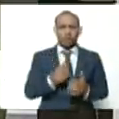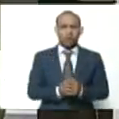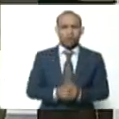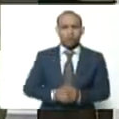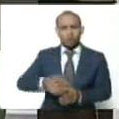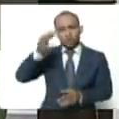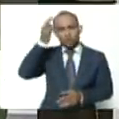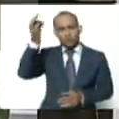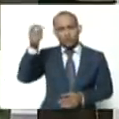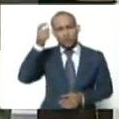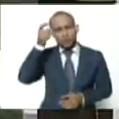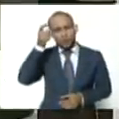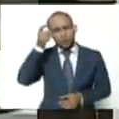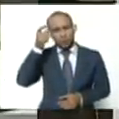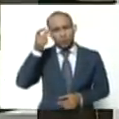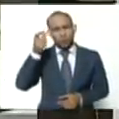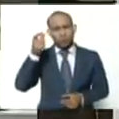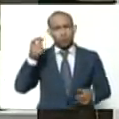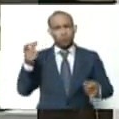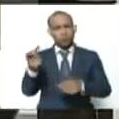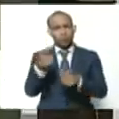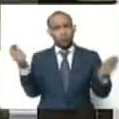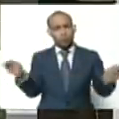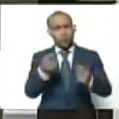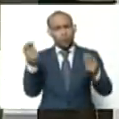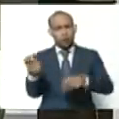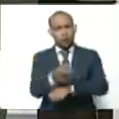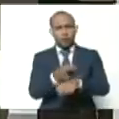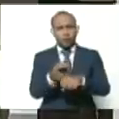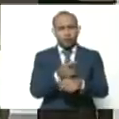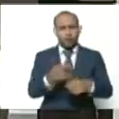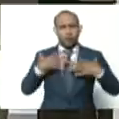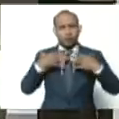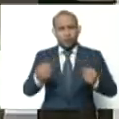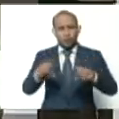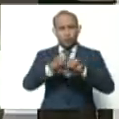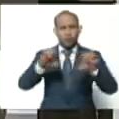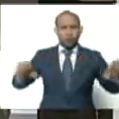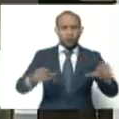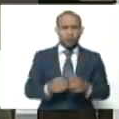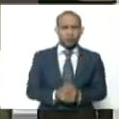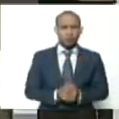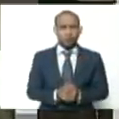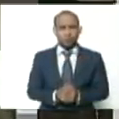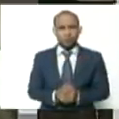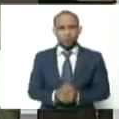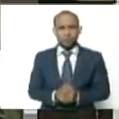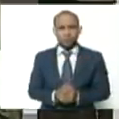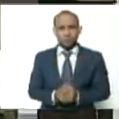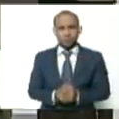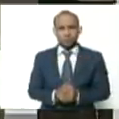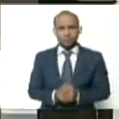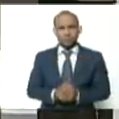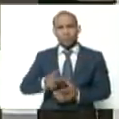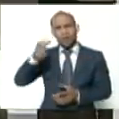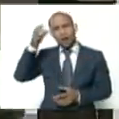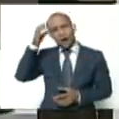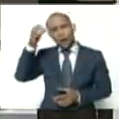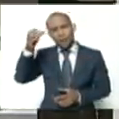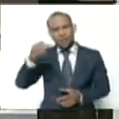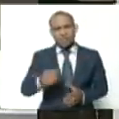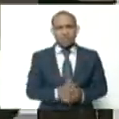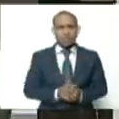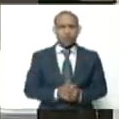Consejo popular de gobierno de la salud. Consejo popular de gobierno de la educación. Consejo popular de gobierno de los campesinos y